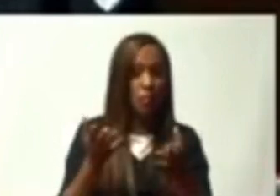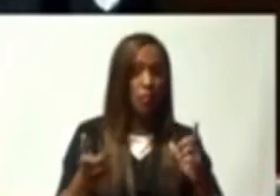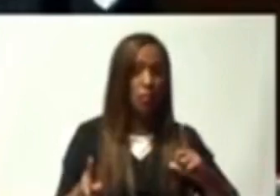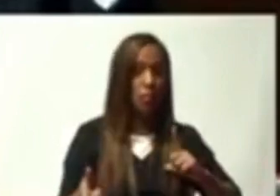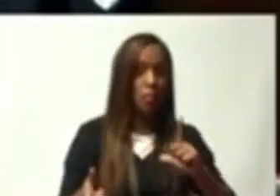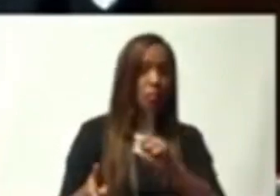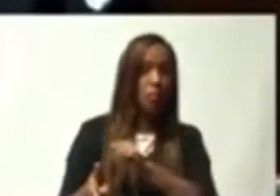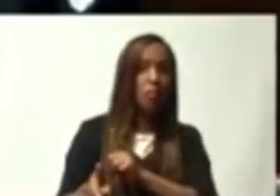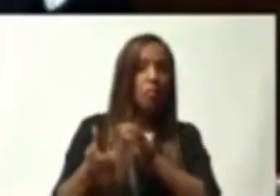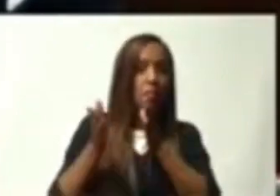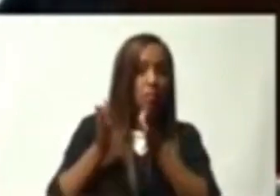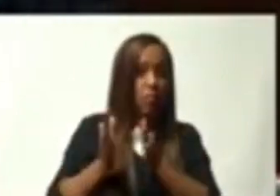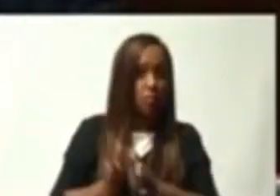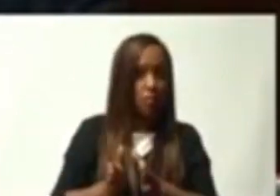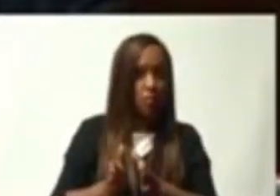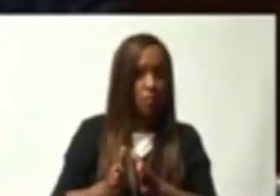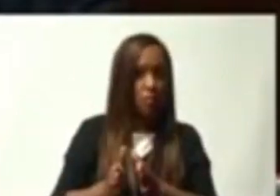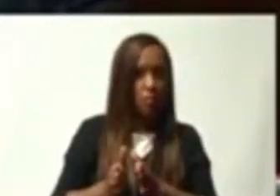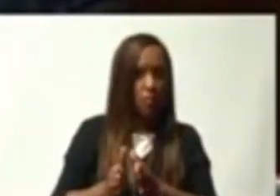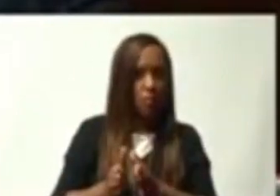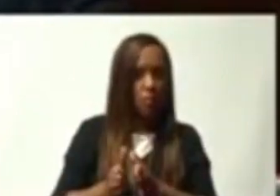de que nosotros